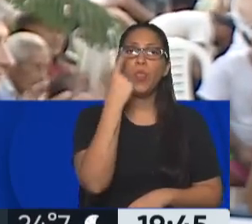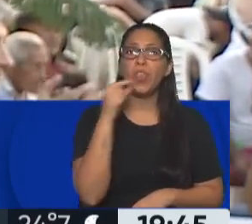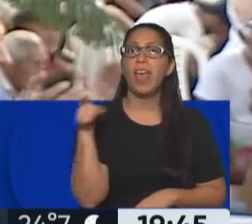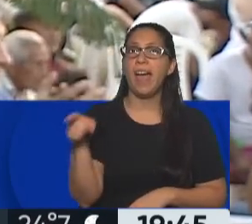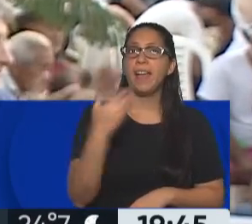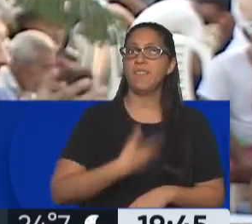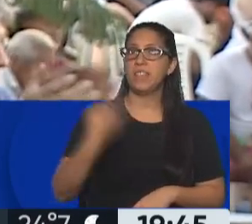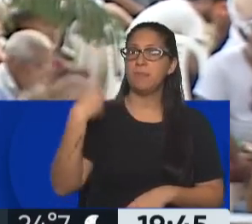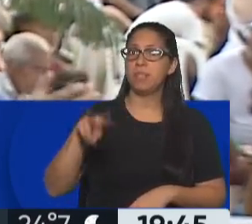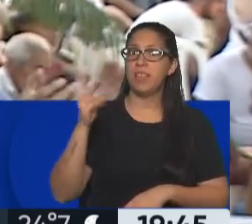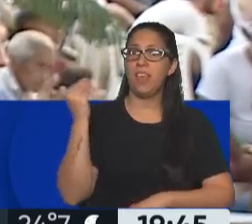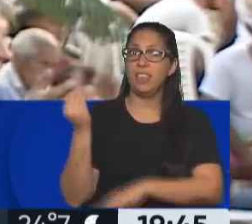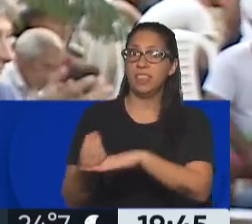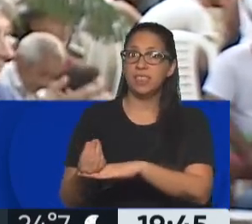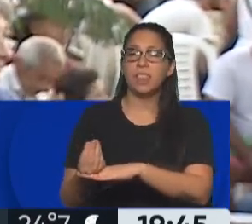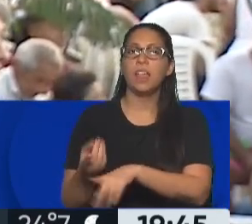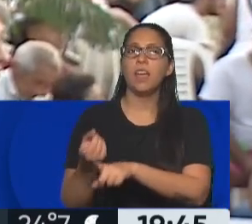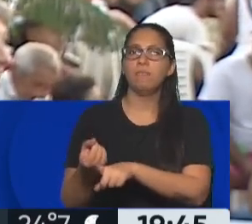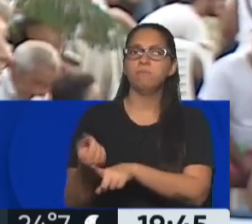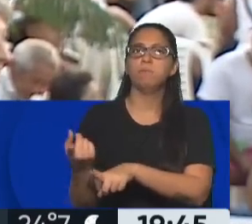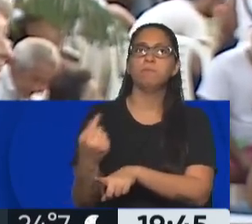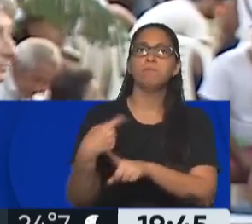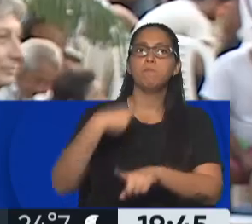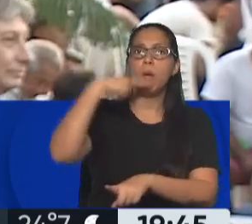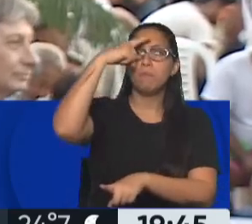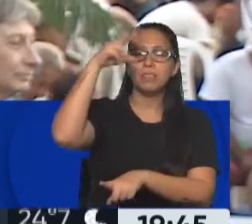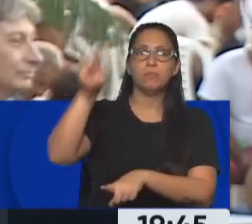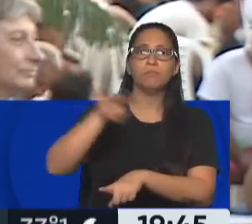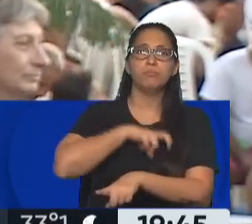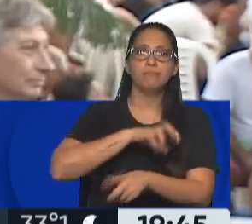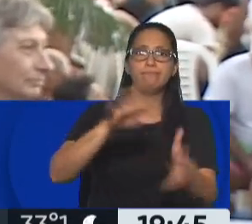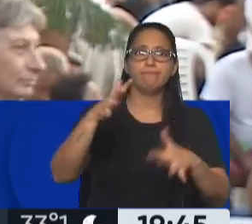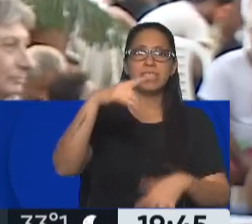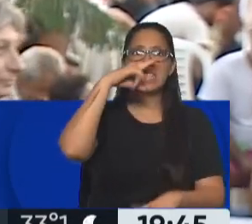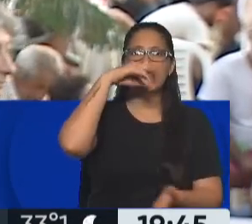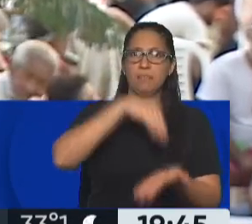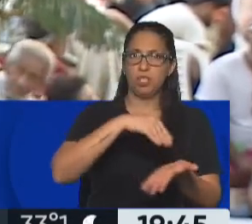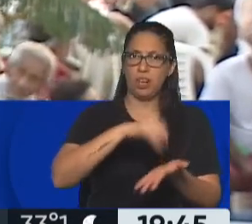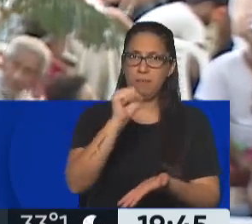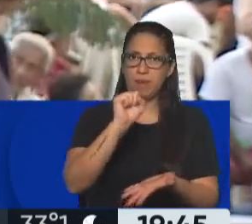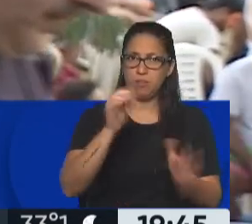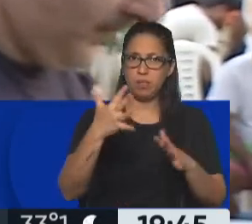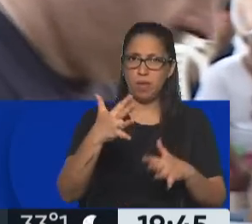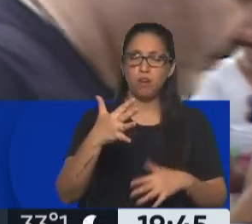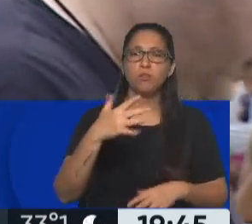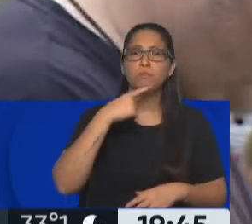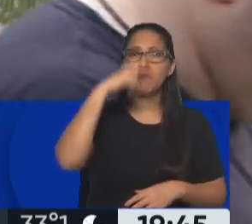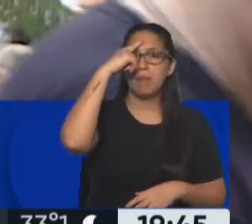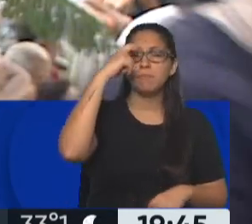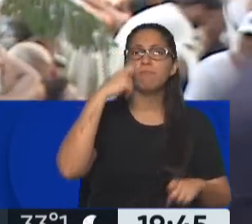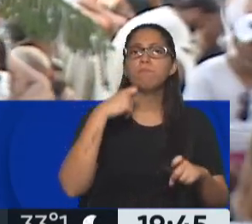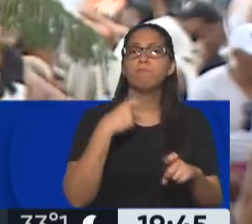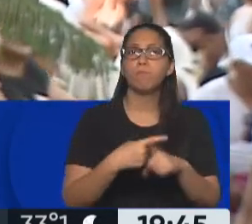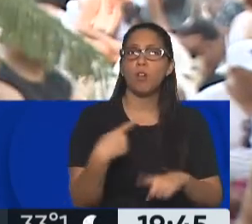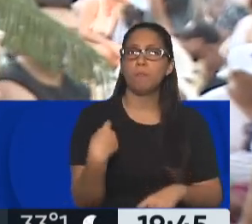como vicepresidente, Boudou percibe mensualmente casi 7 millones de pesos en concepto